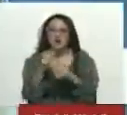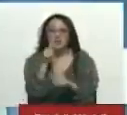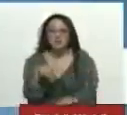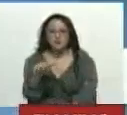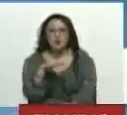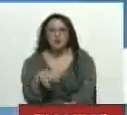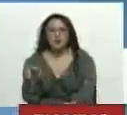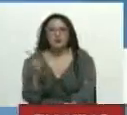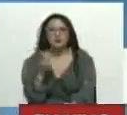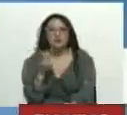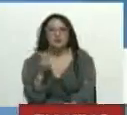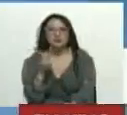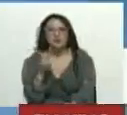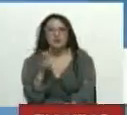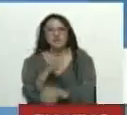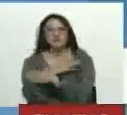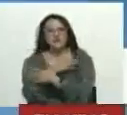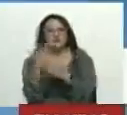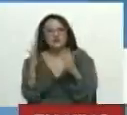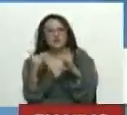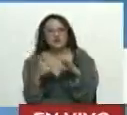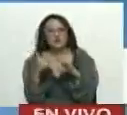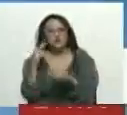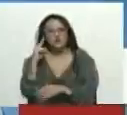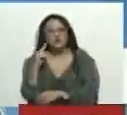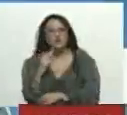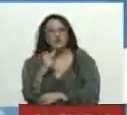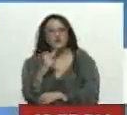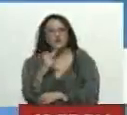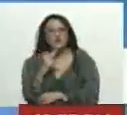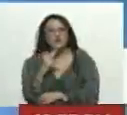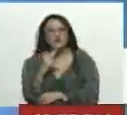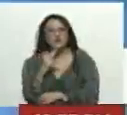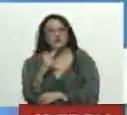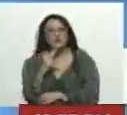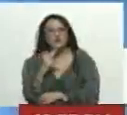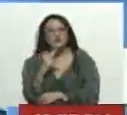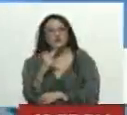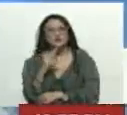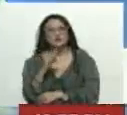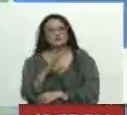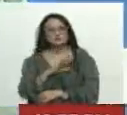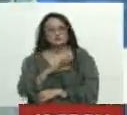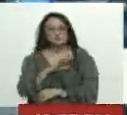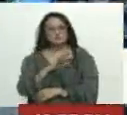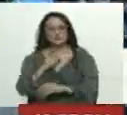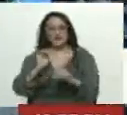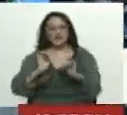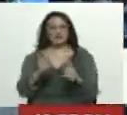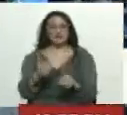Venezuela felicito al instituto Simón Bolívar que tuvo esa iniciativa